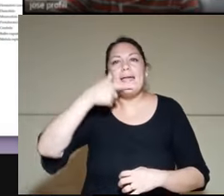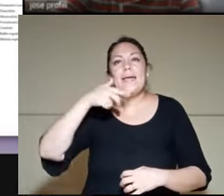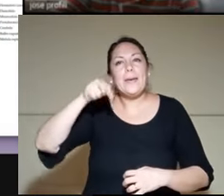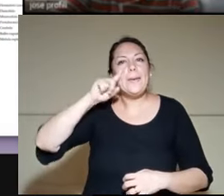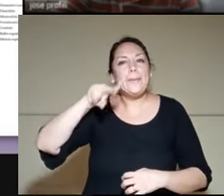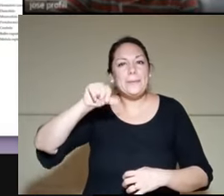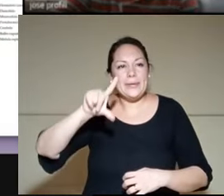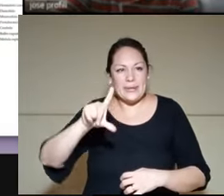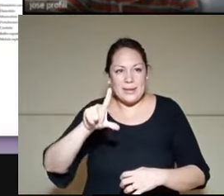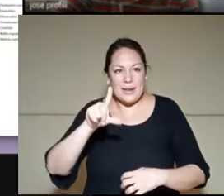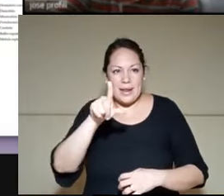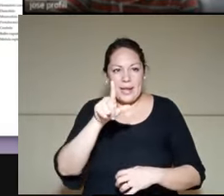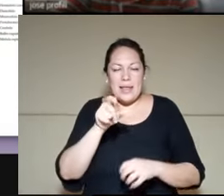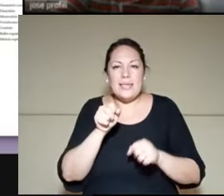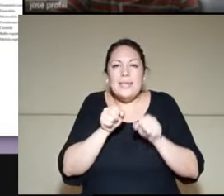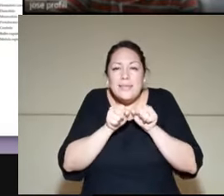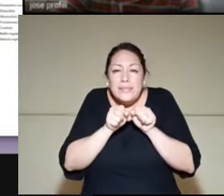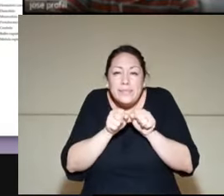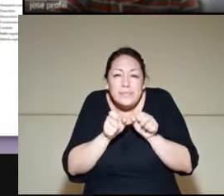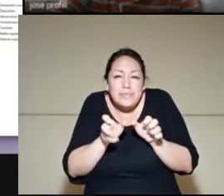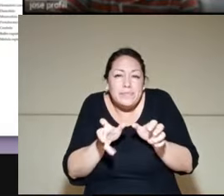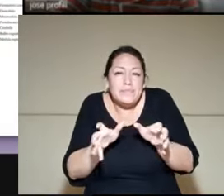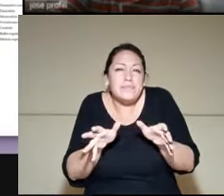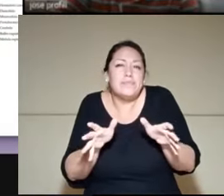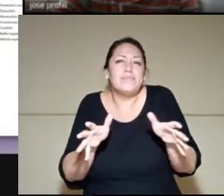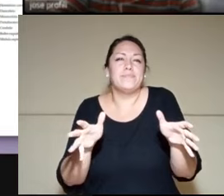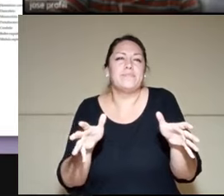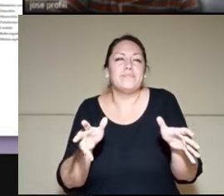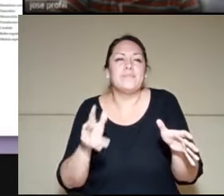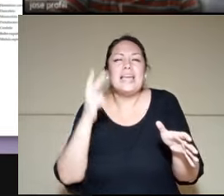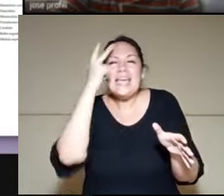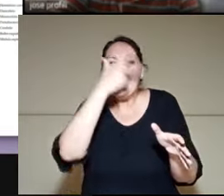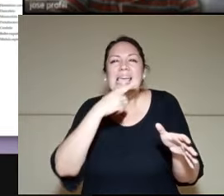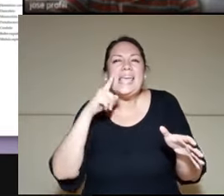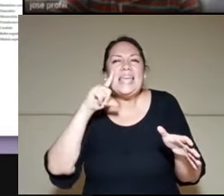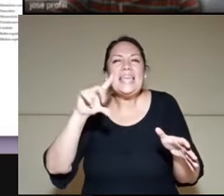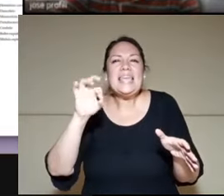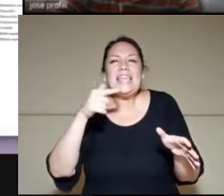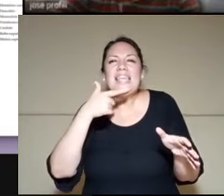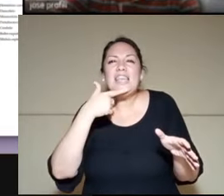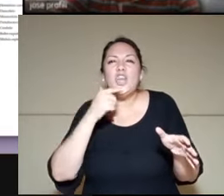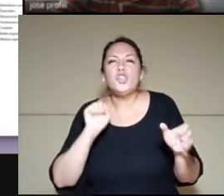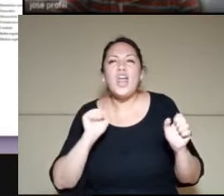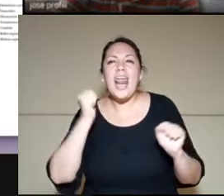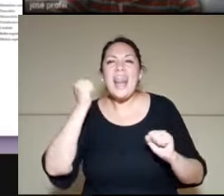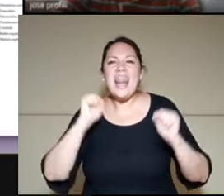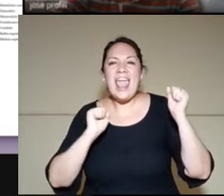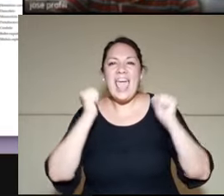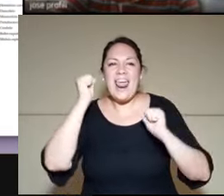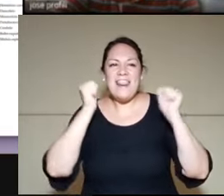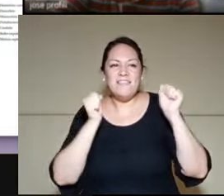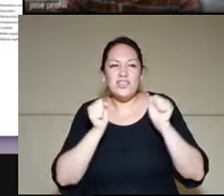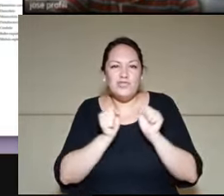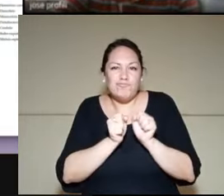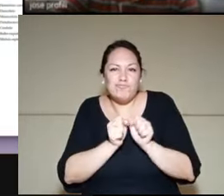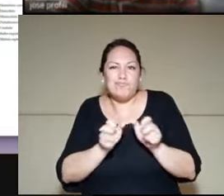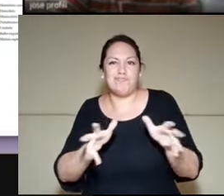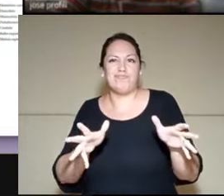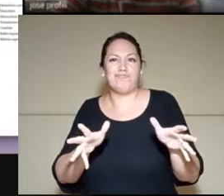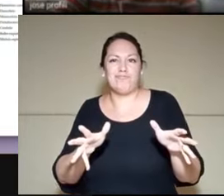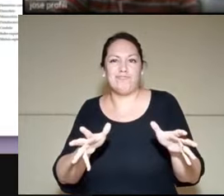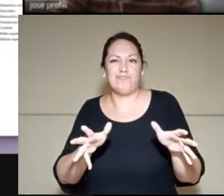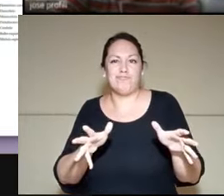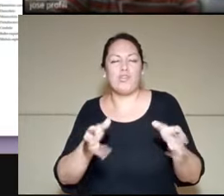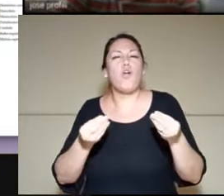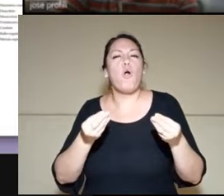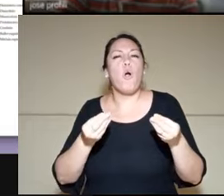médula espinal nacen estos hilos que ustedes ven ahí, que se llaman nervios. Esos